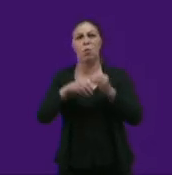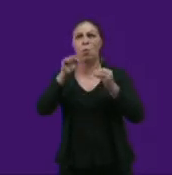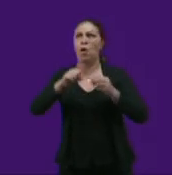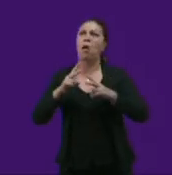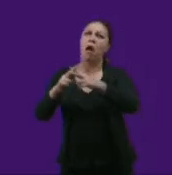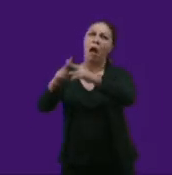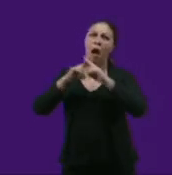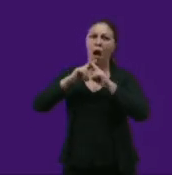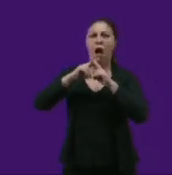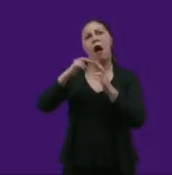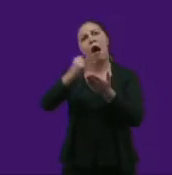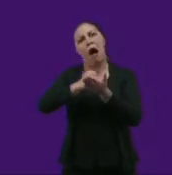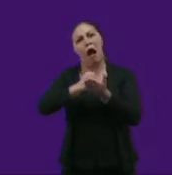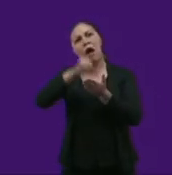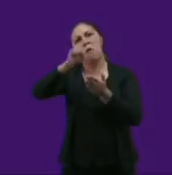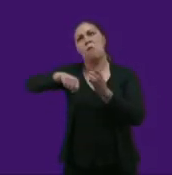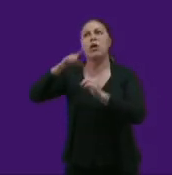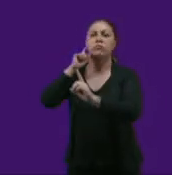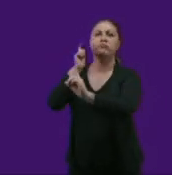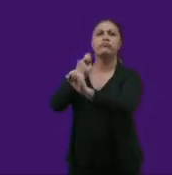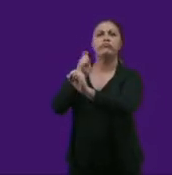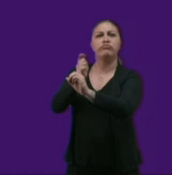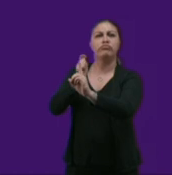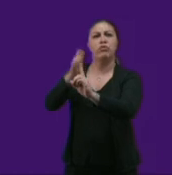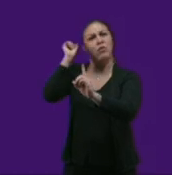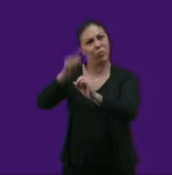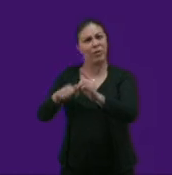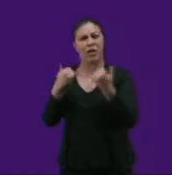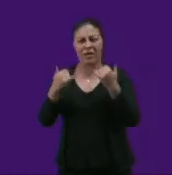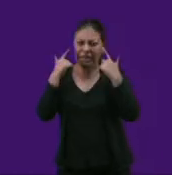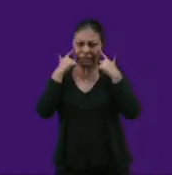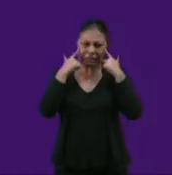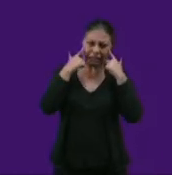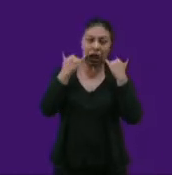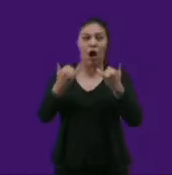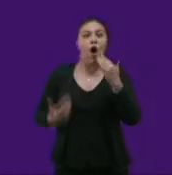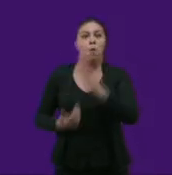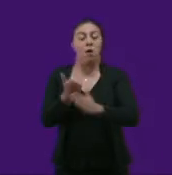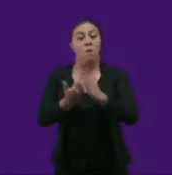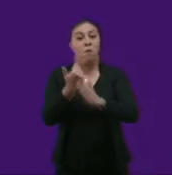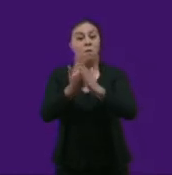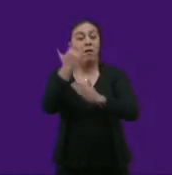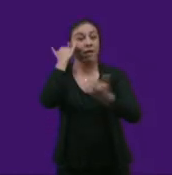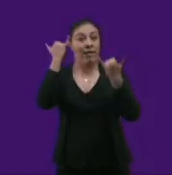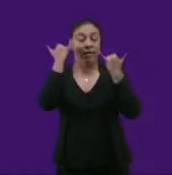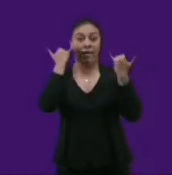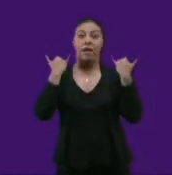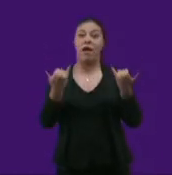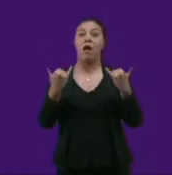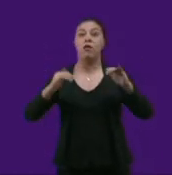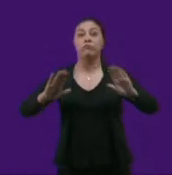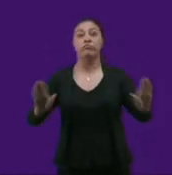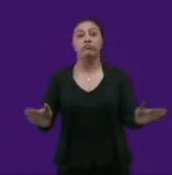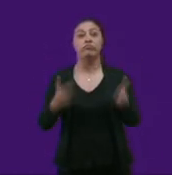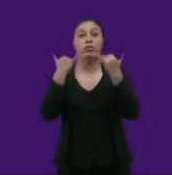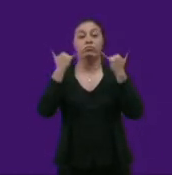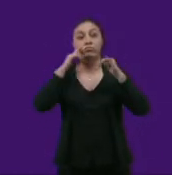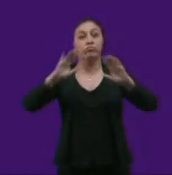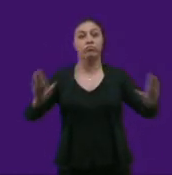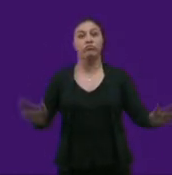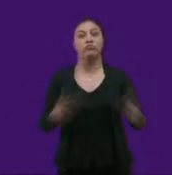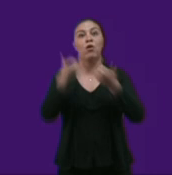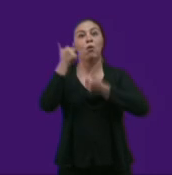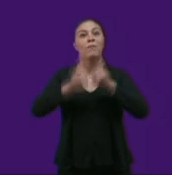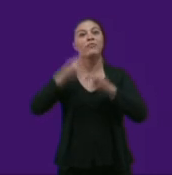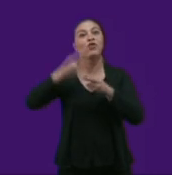nuestros compradores y a nuestros vendedores. Y bueno, así fue como Mercado Pago ha ido creciendo mucho. Ahora estamos lanzando la billetera digital